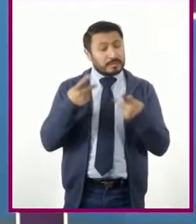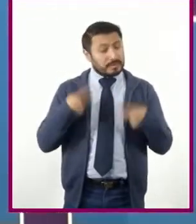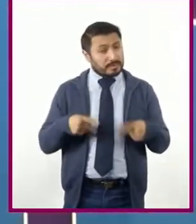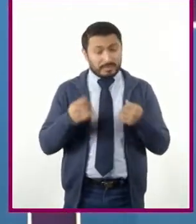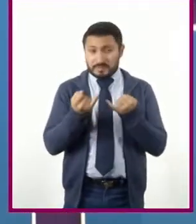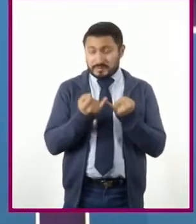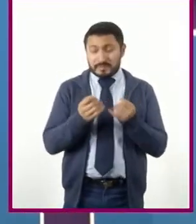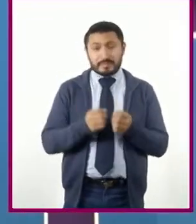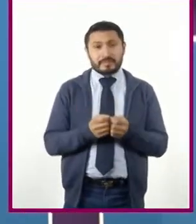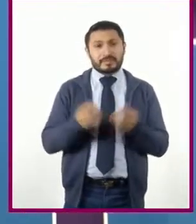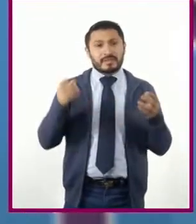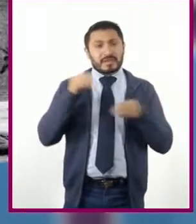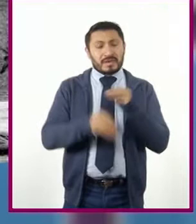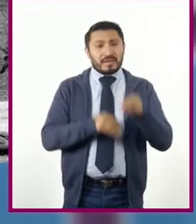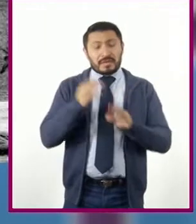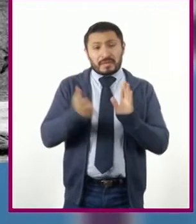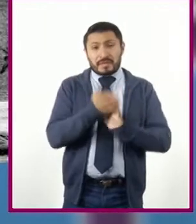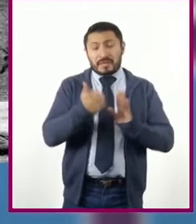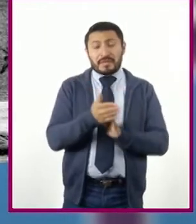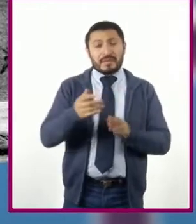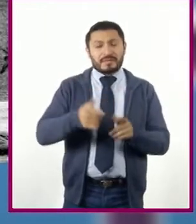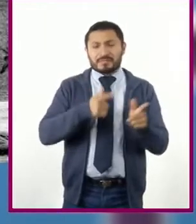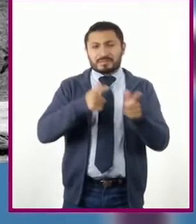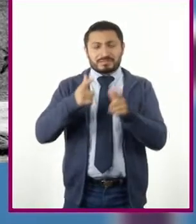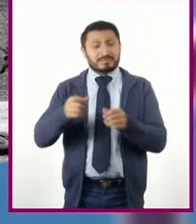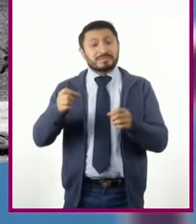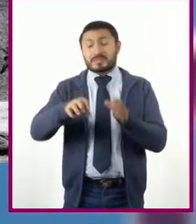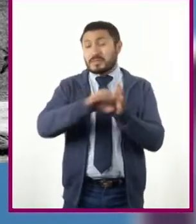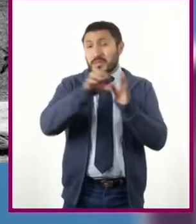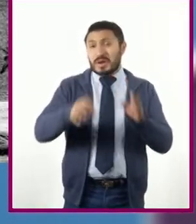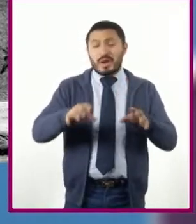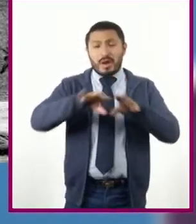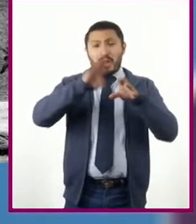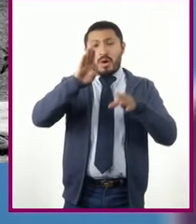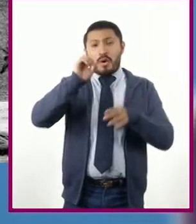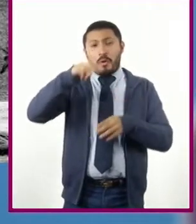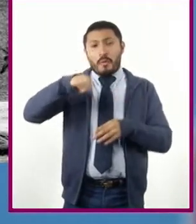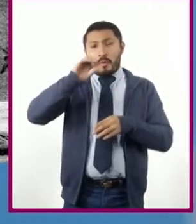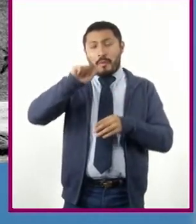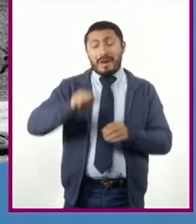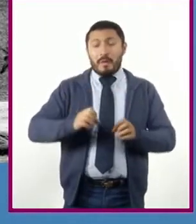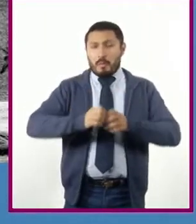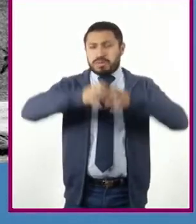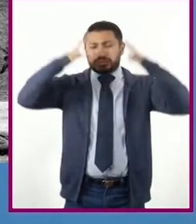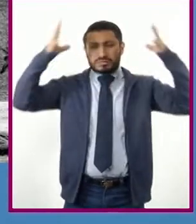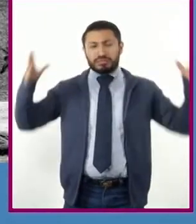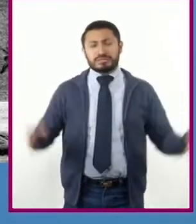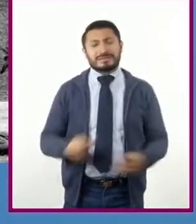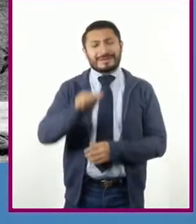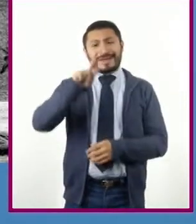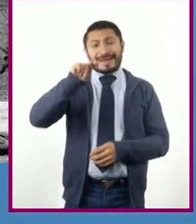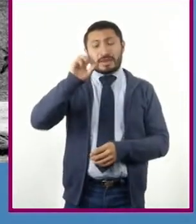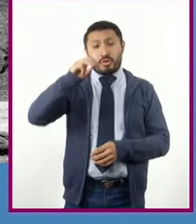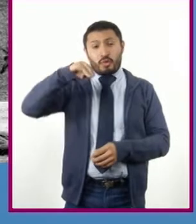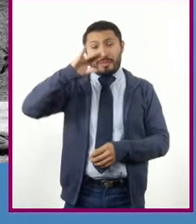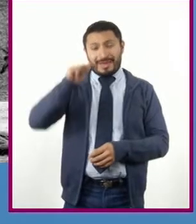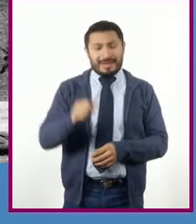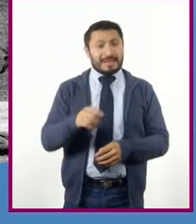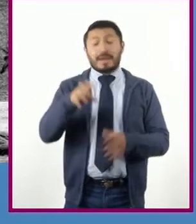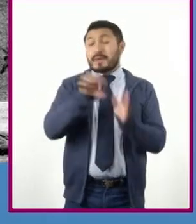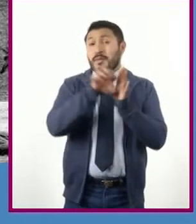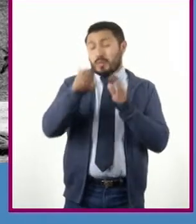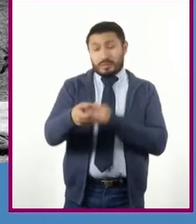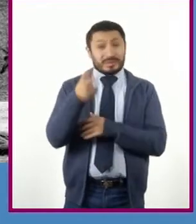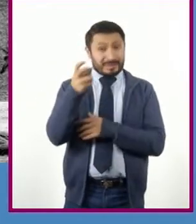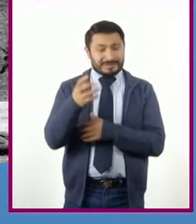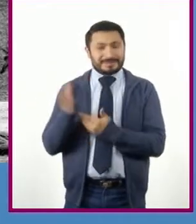un caso evidente. La bomba atómica, con su terrible consecuencia, fue vista por sus creadores